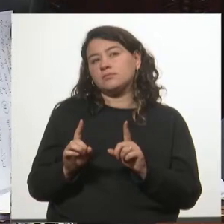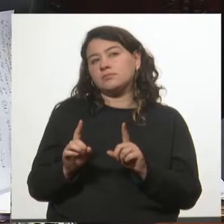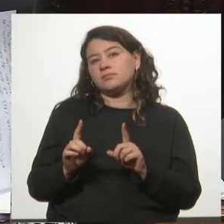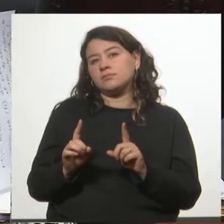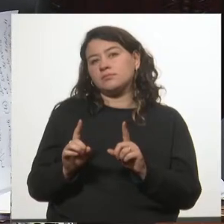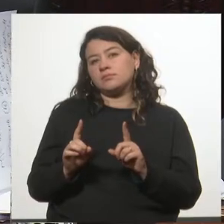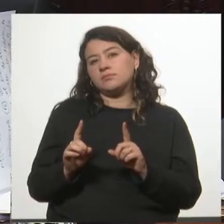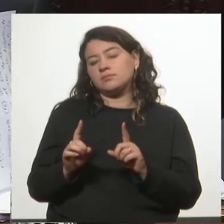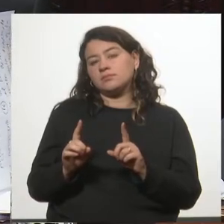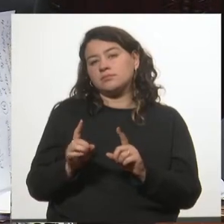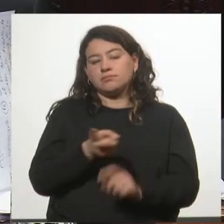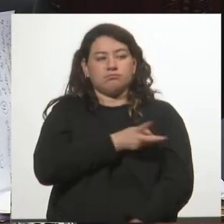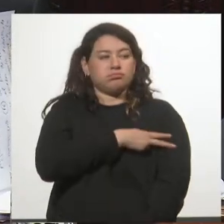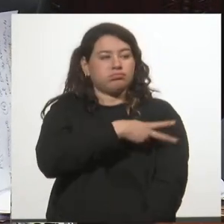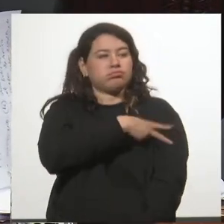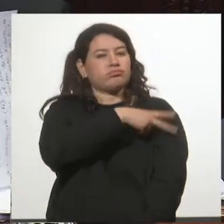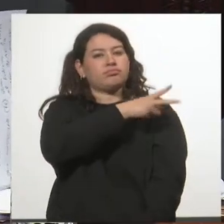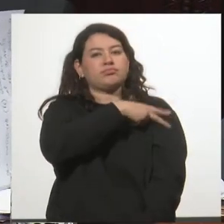ascender